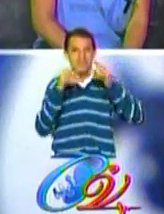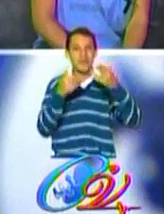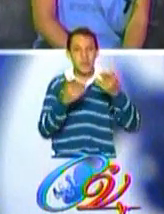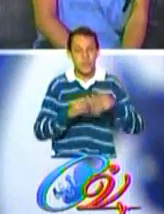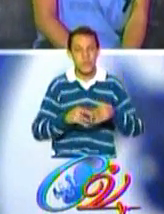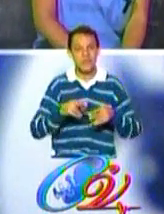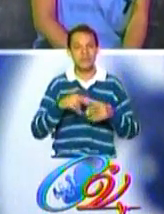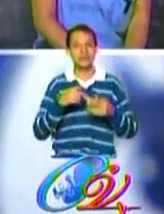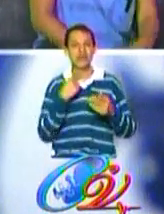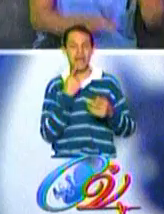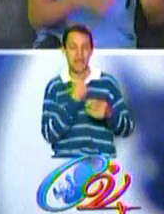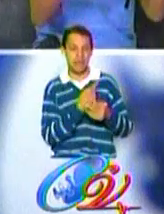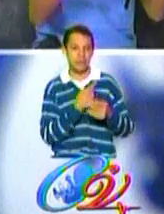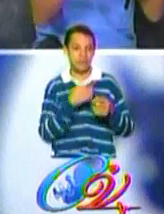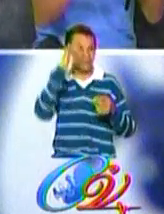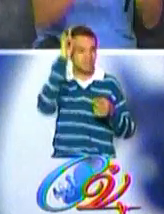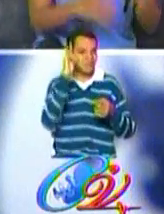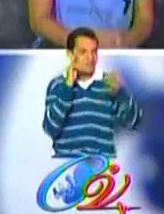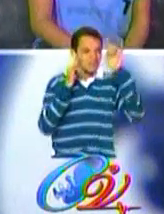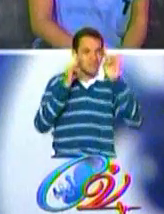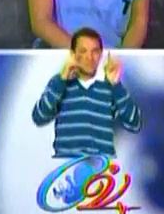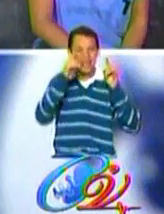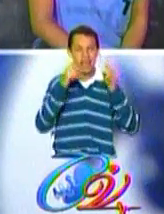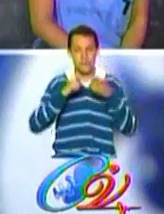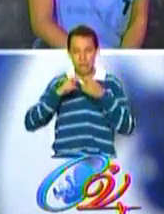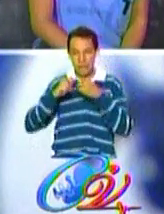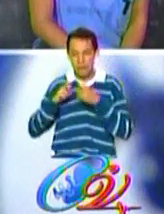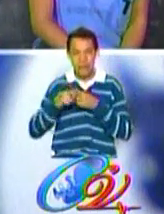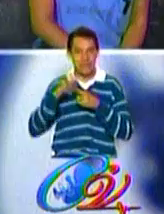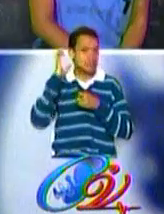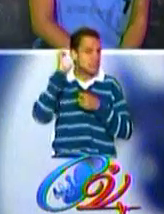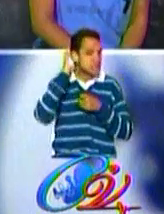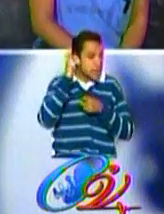medimos pues como todos estos microelementos.